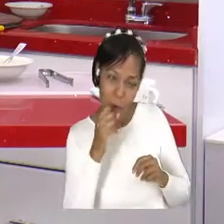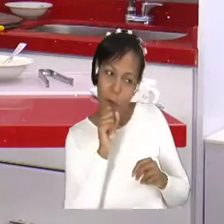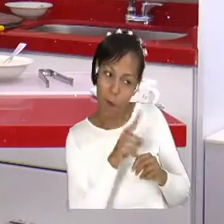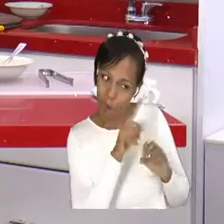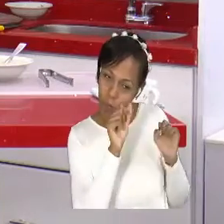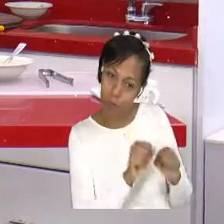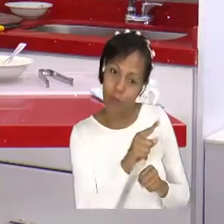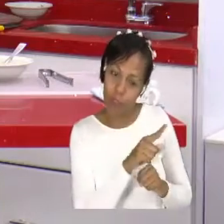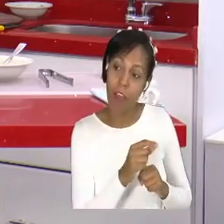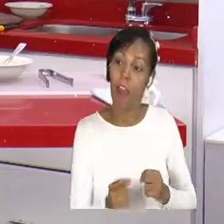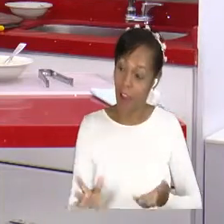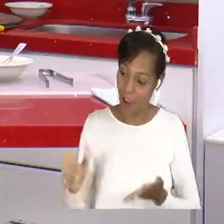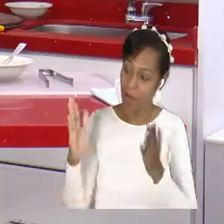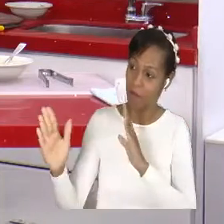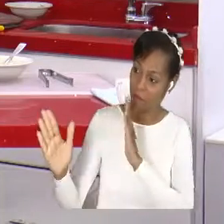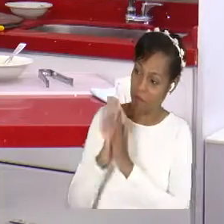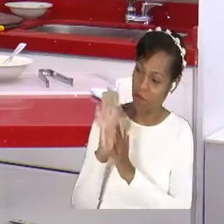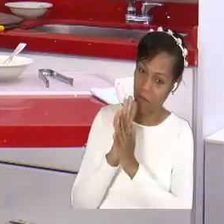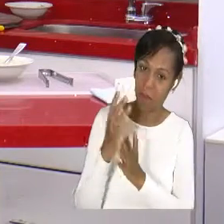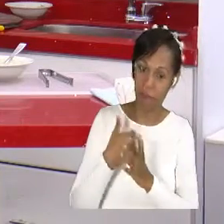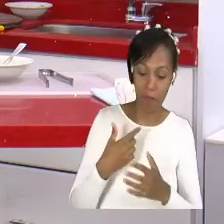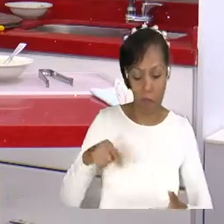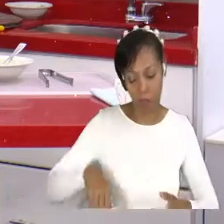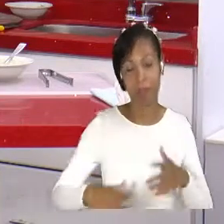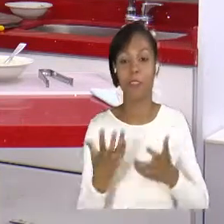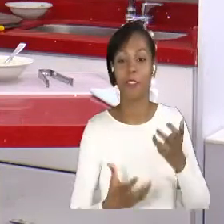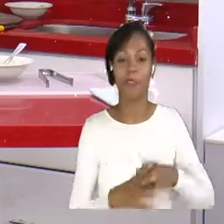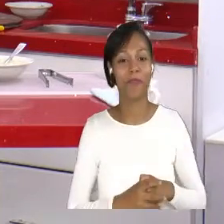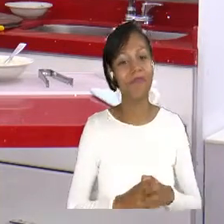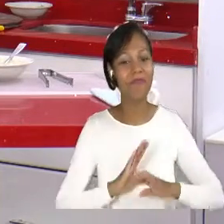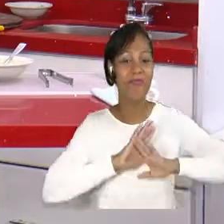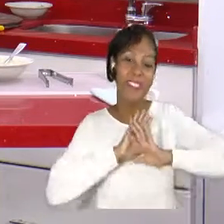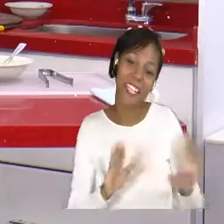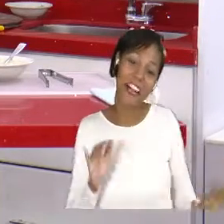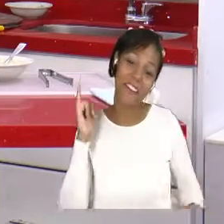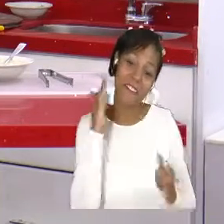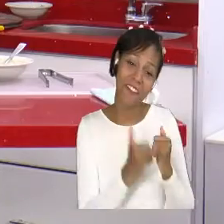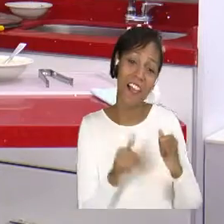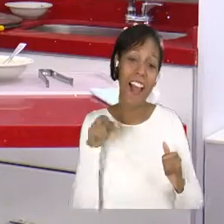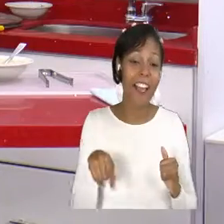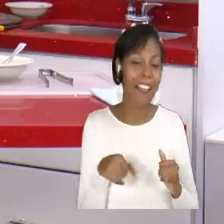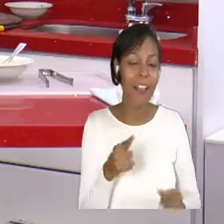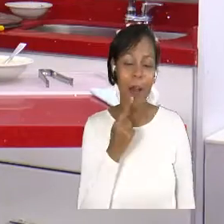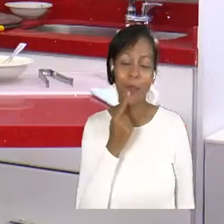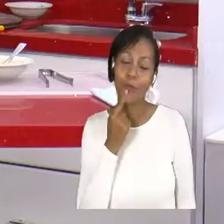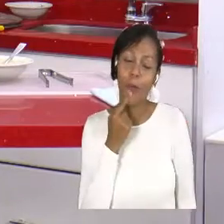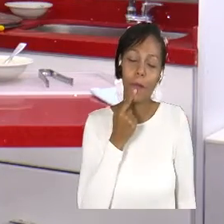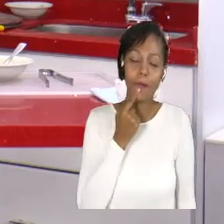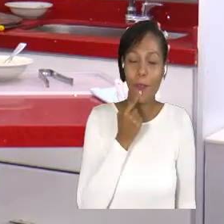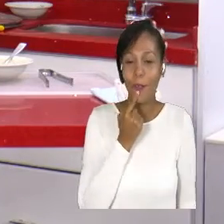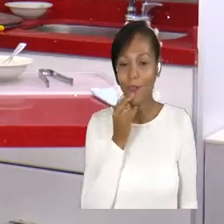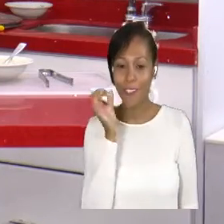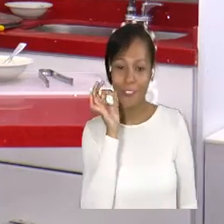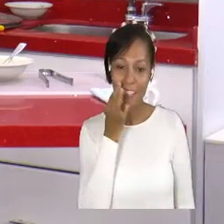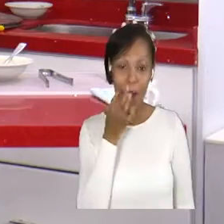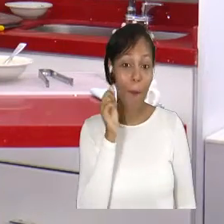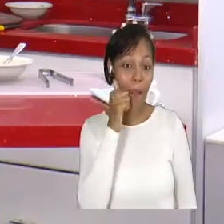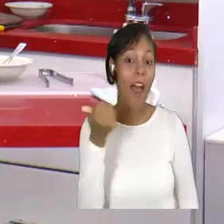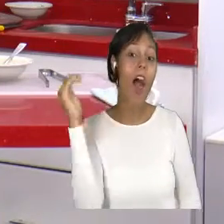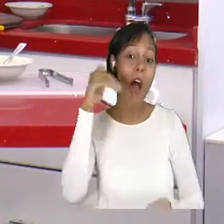las comparten y la preparamos. Exacto, sí, señor. Hasta aquí, nos vamos, Sergio, en esto que se llama A Pedir de Boca.